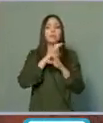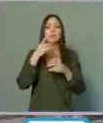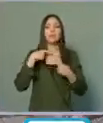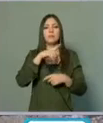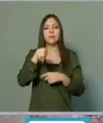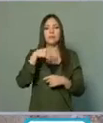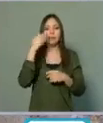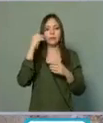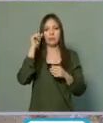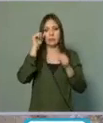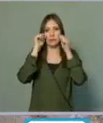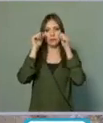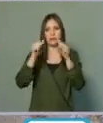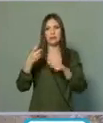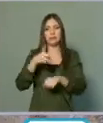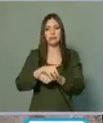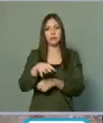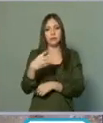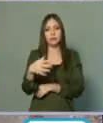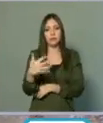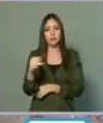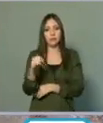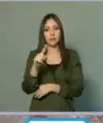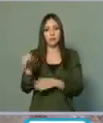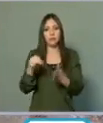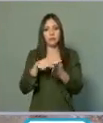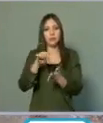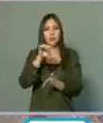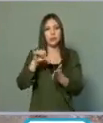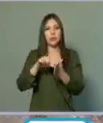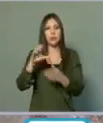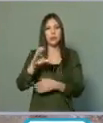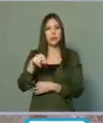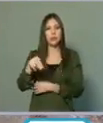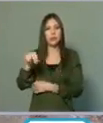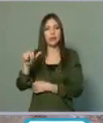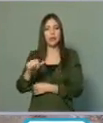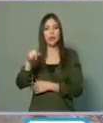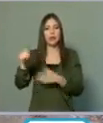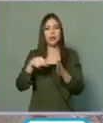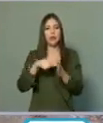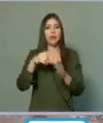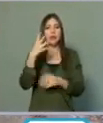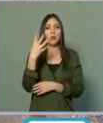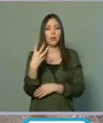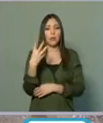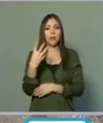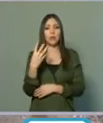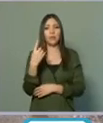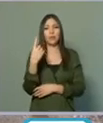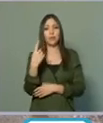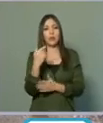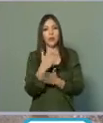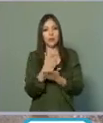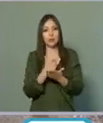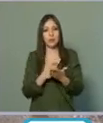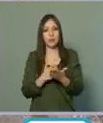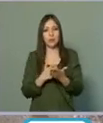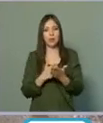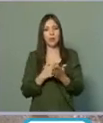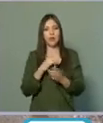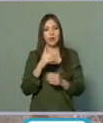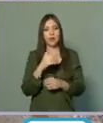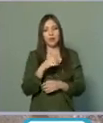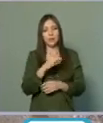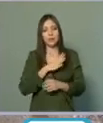El día 14 y 15 de julio los esperamos en Centro Nacional de las Artes a las 4 y a la 1:30